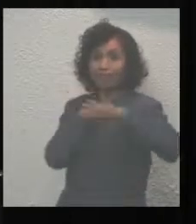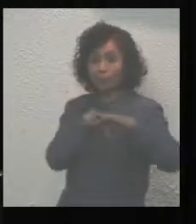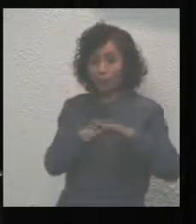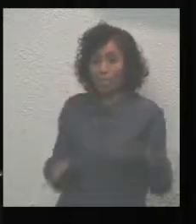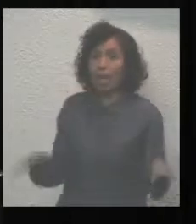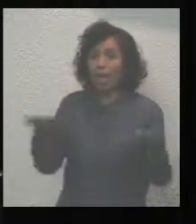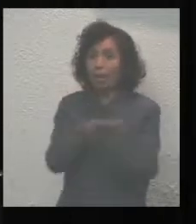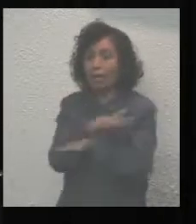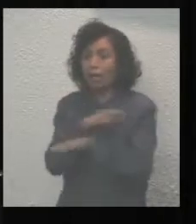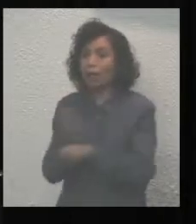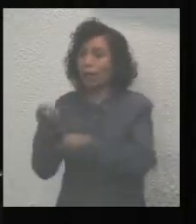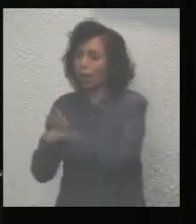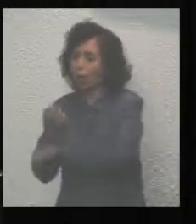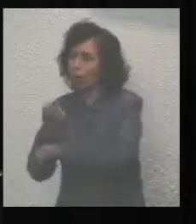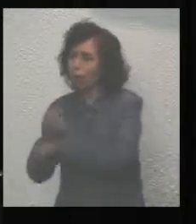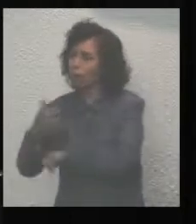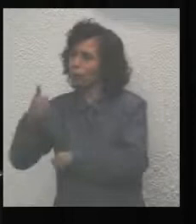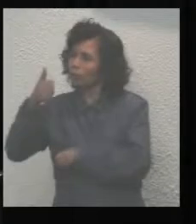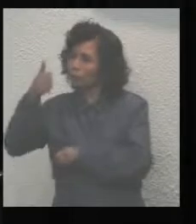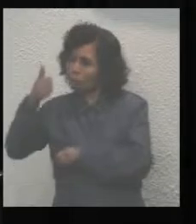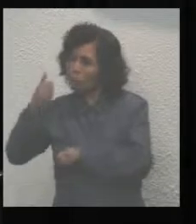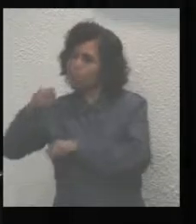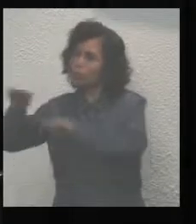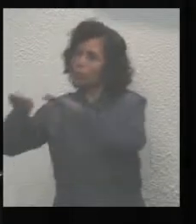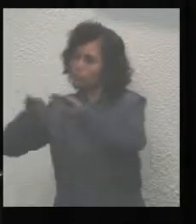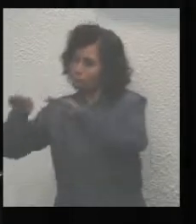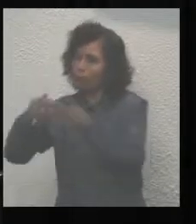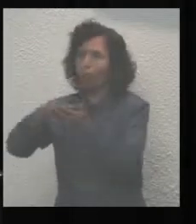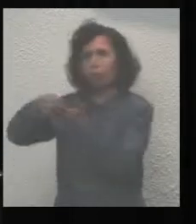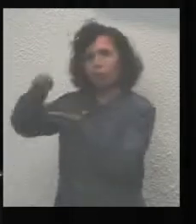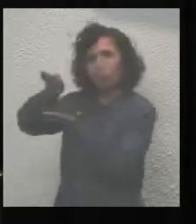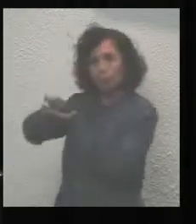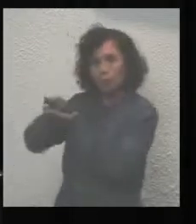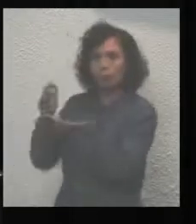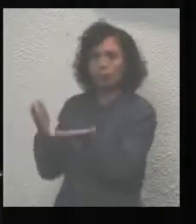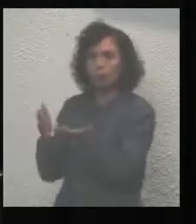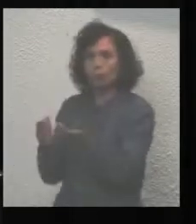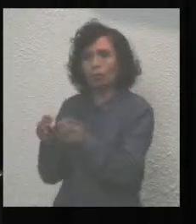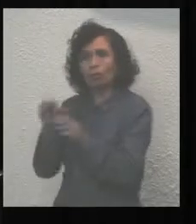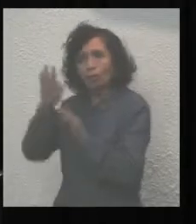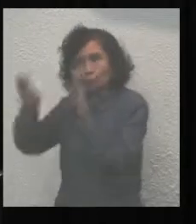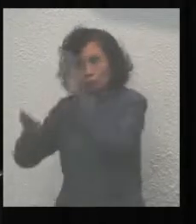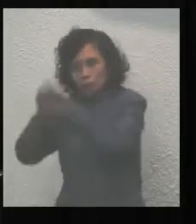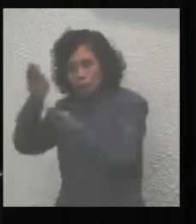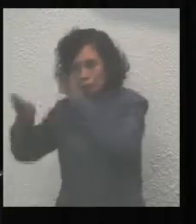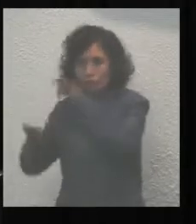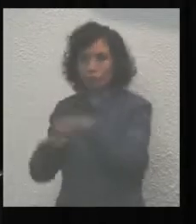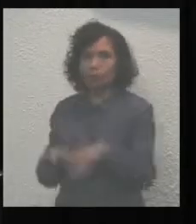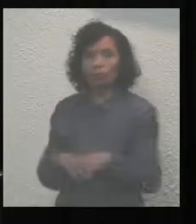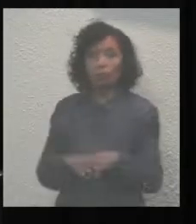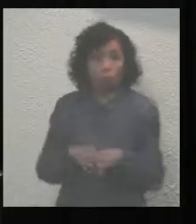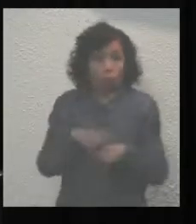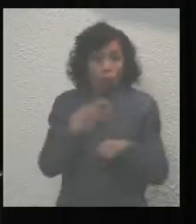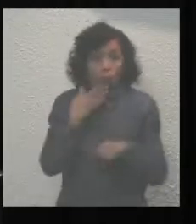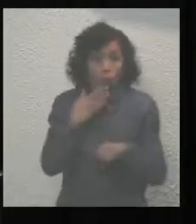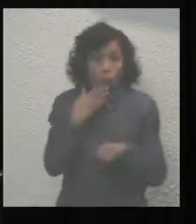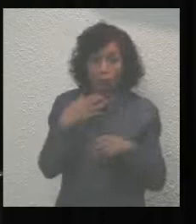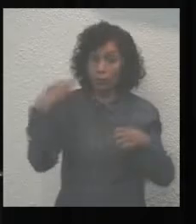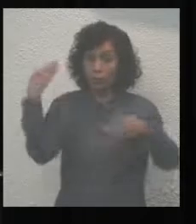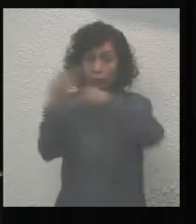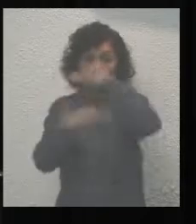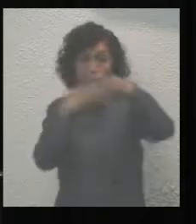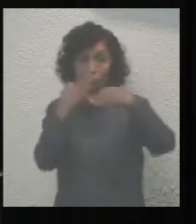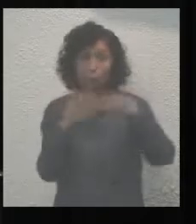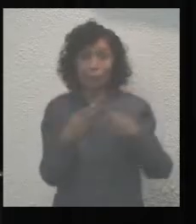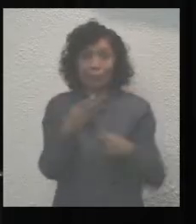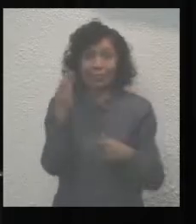modelo en buenas prácticas administrativas, honestidad, vocación y servicio. Por el bien de todos, tenemos que abatir